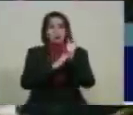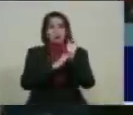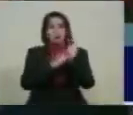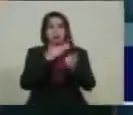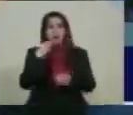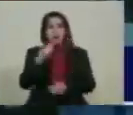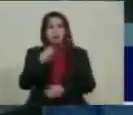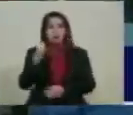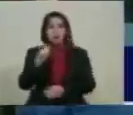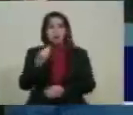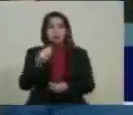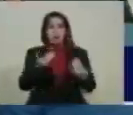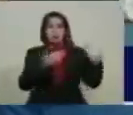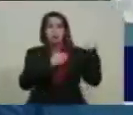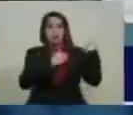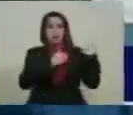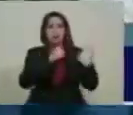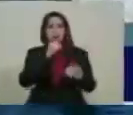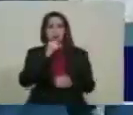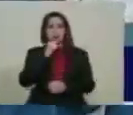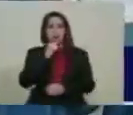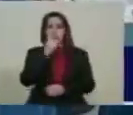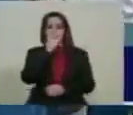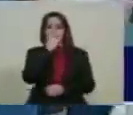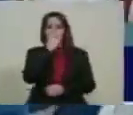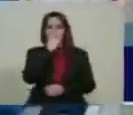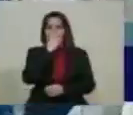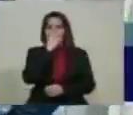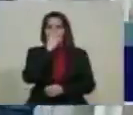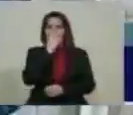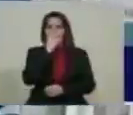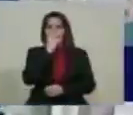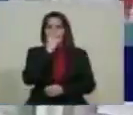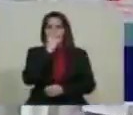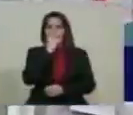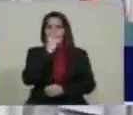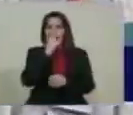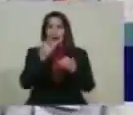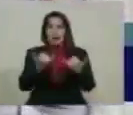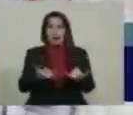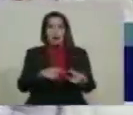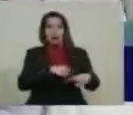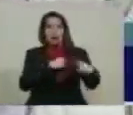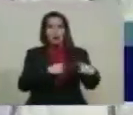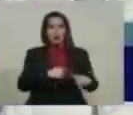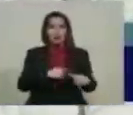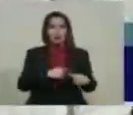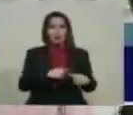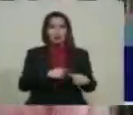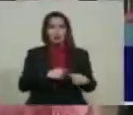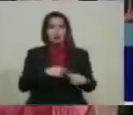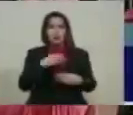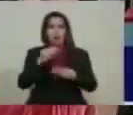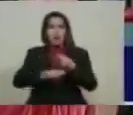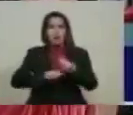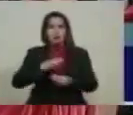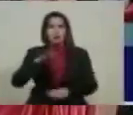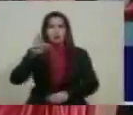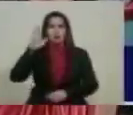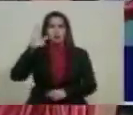a los designados y designadas para proceder desde el corazón a un